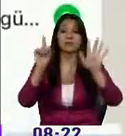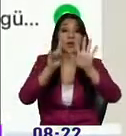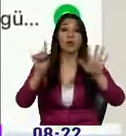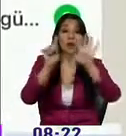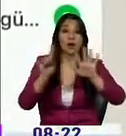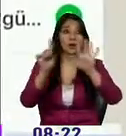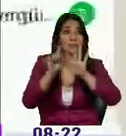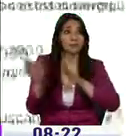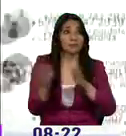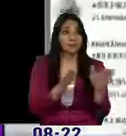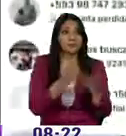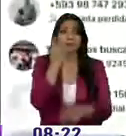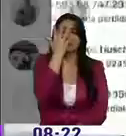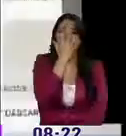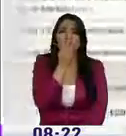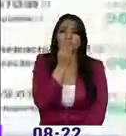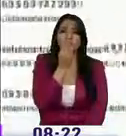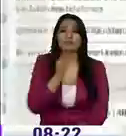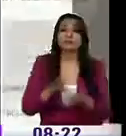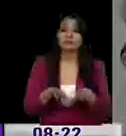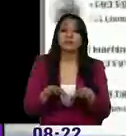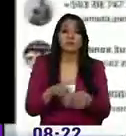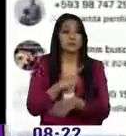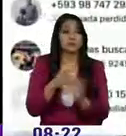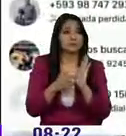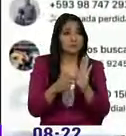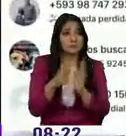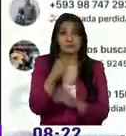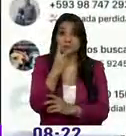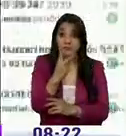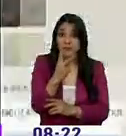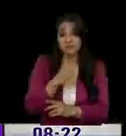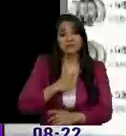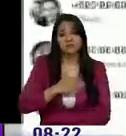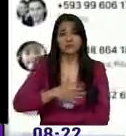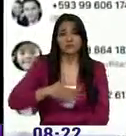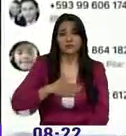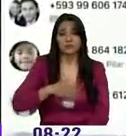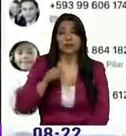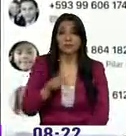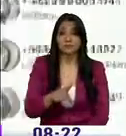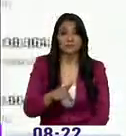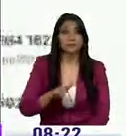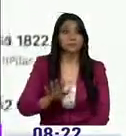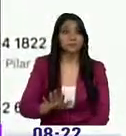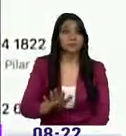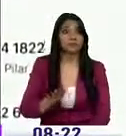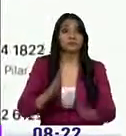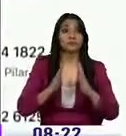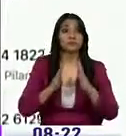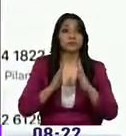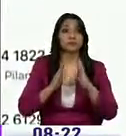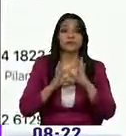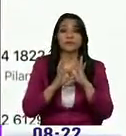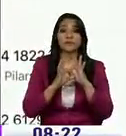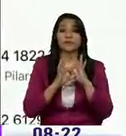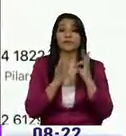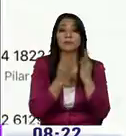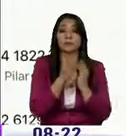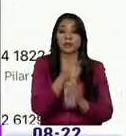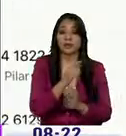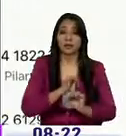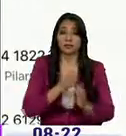esta divinidad, pero son una preciosura, ¿no? Si alguien los ve, por favor, acá está su compañero de vida